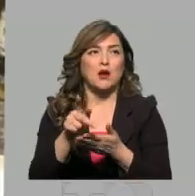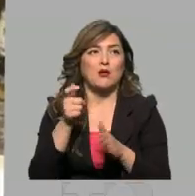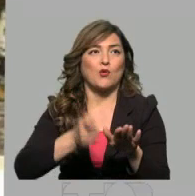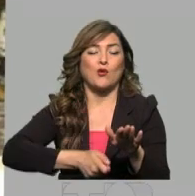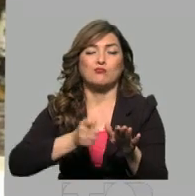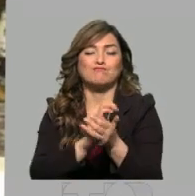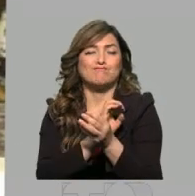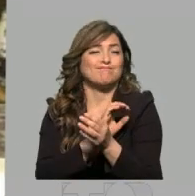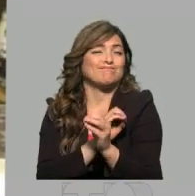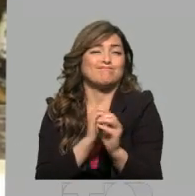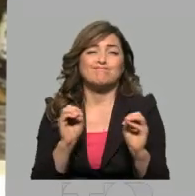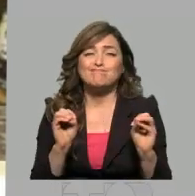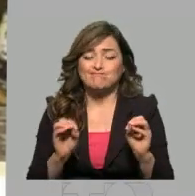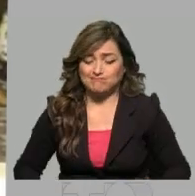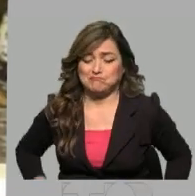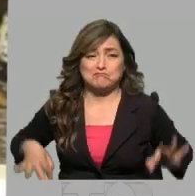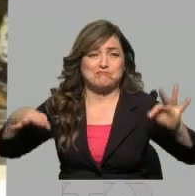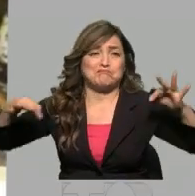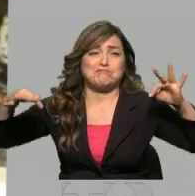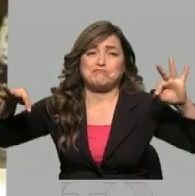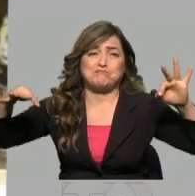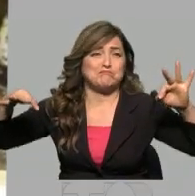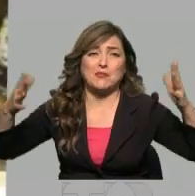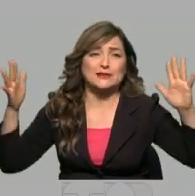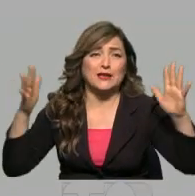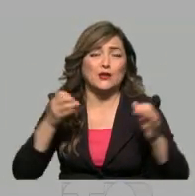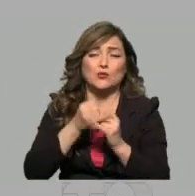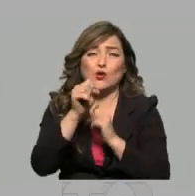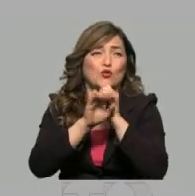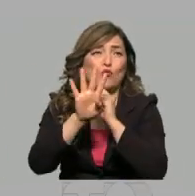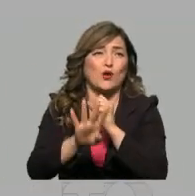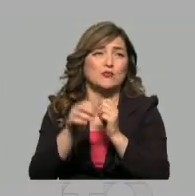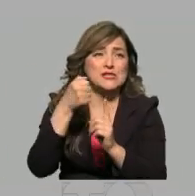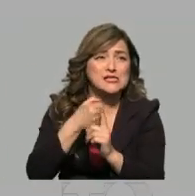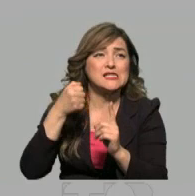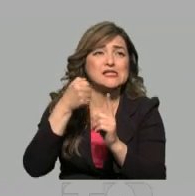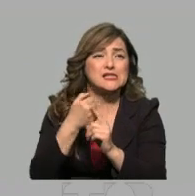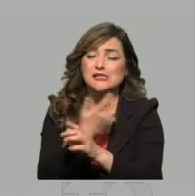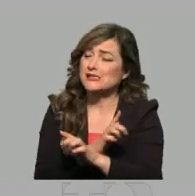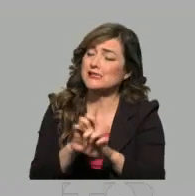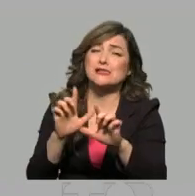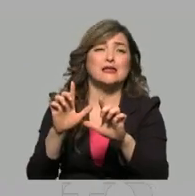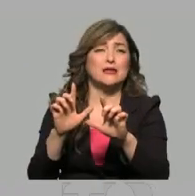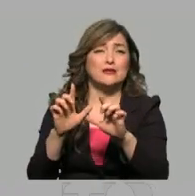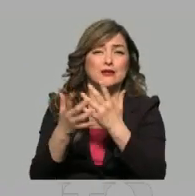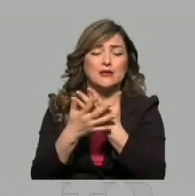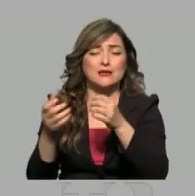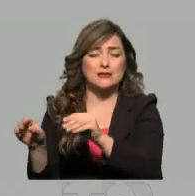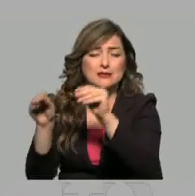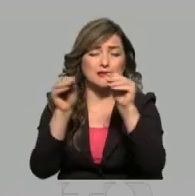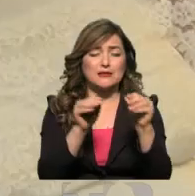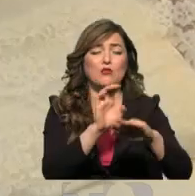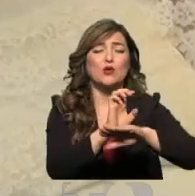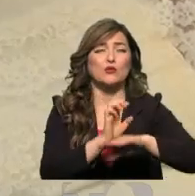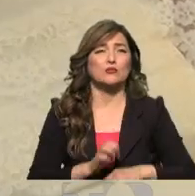pues lo poco que tenían se ha agotado en estos últimos cuatro años en la lucha por que su hija salga de la cárcel y regrese al país